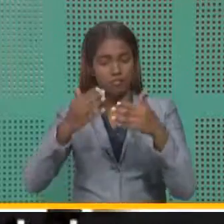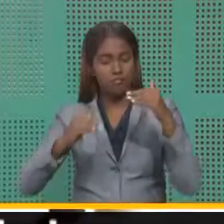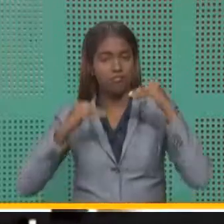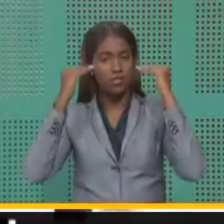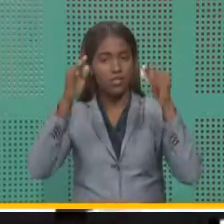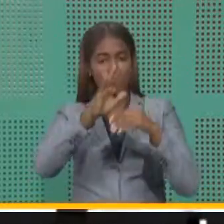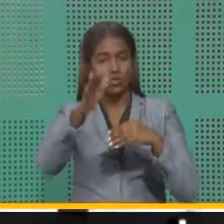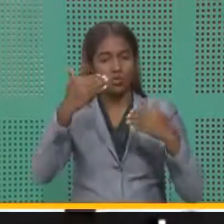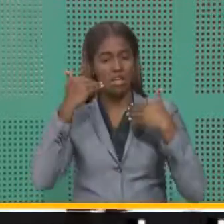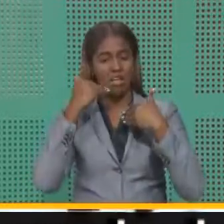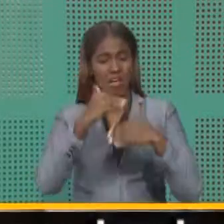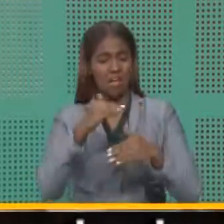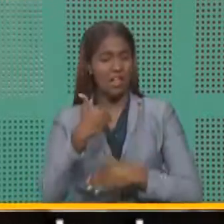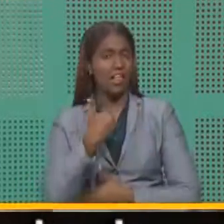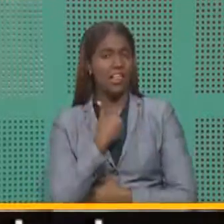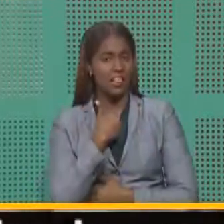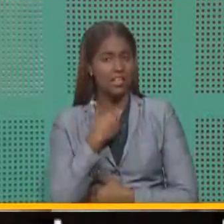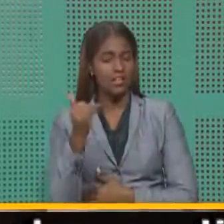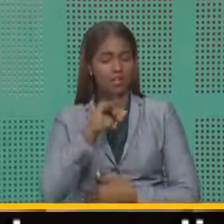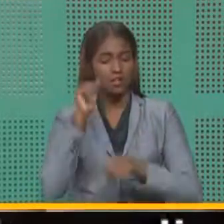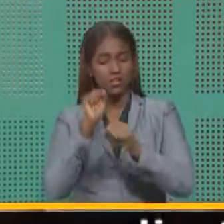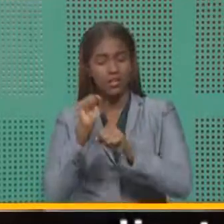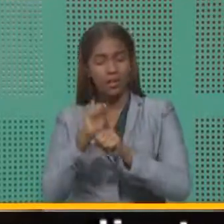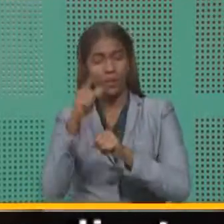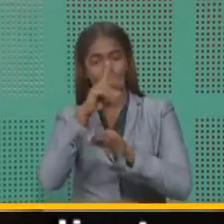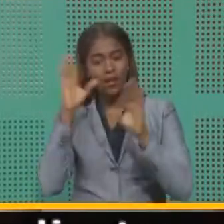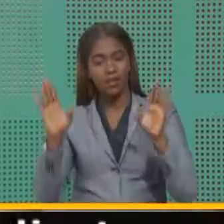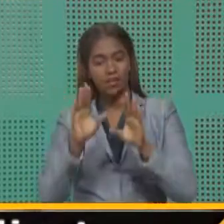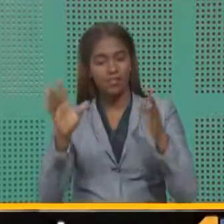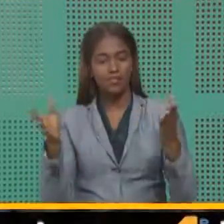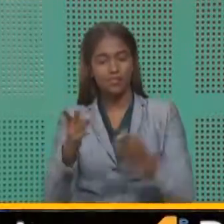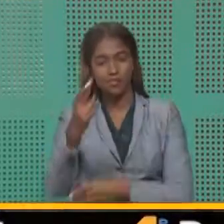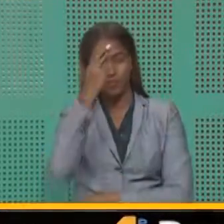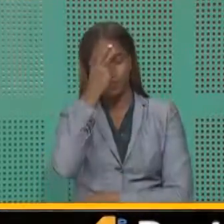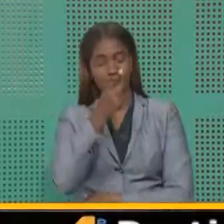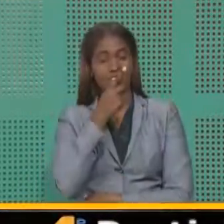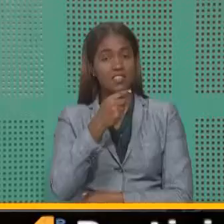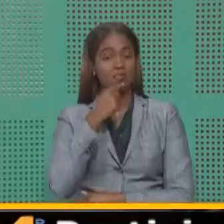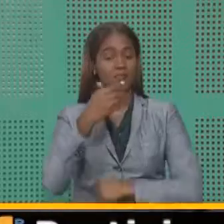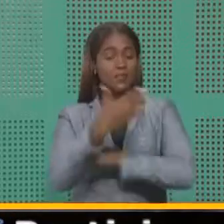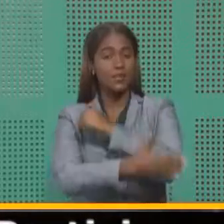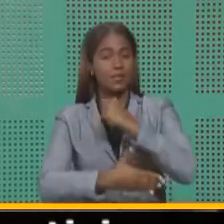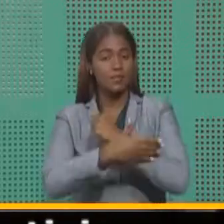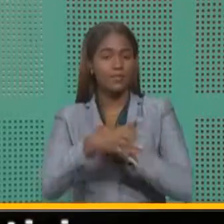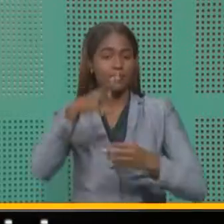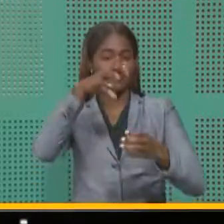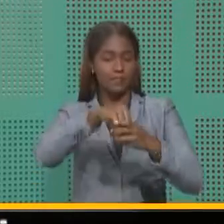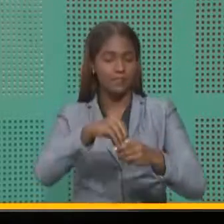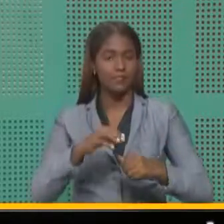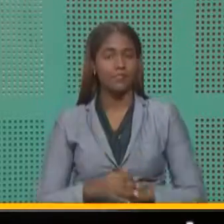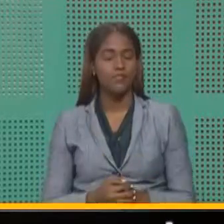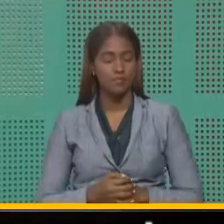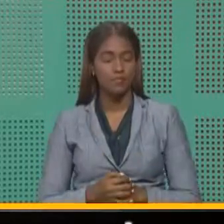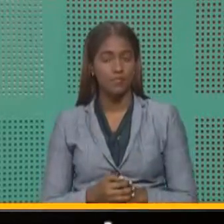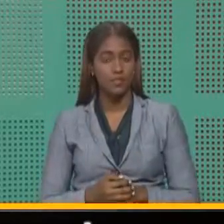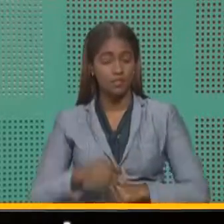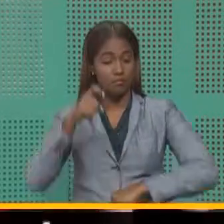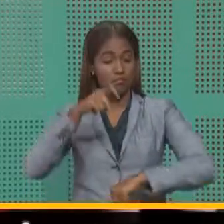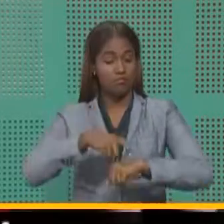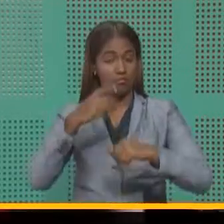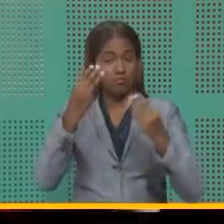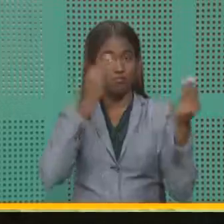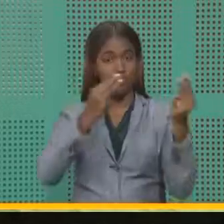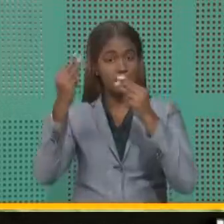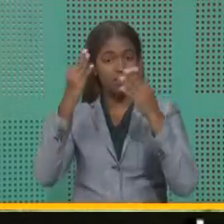de sus limitaciones y trabajan por hacer de la república dominicana un país incluyente en ocasión de conmemorarse